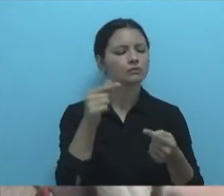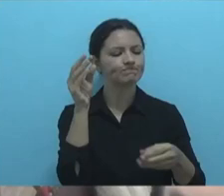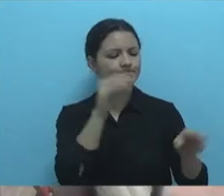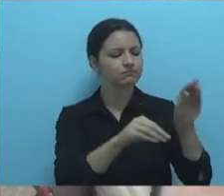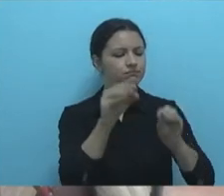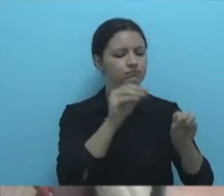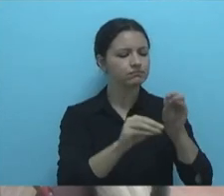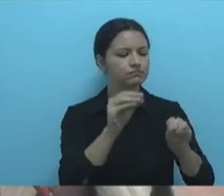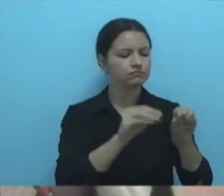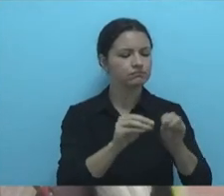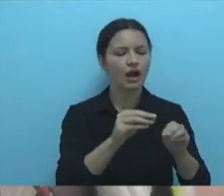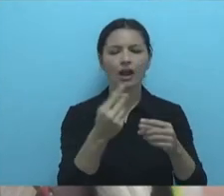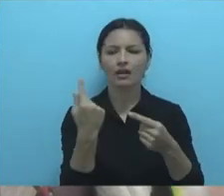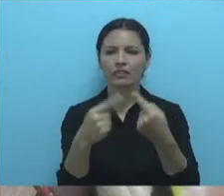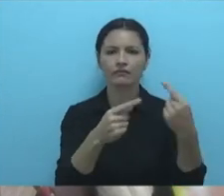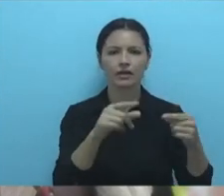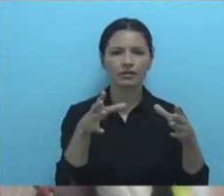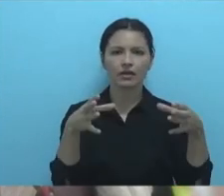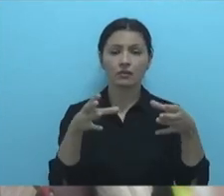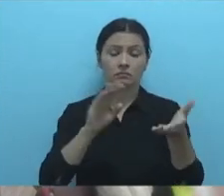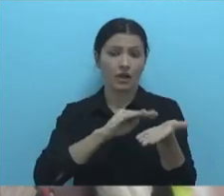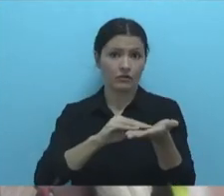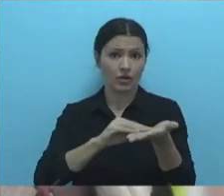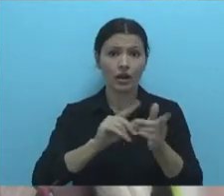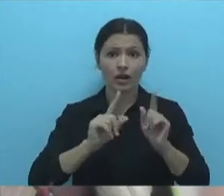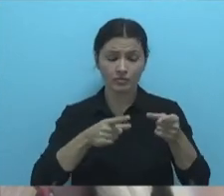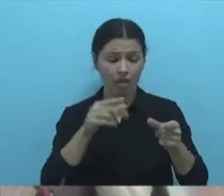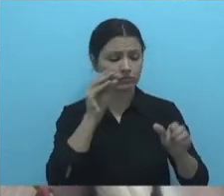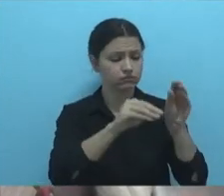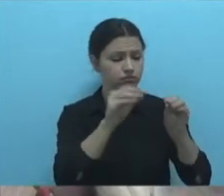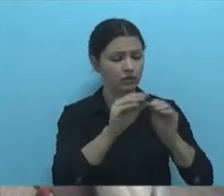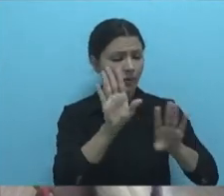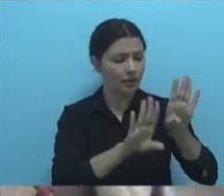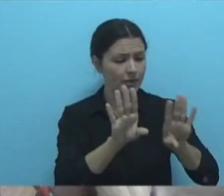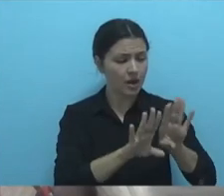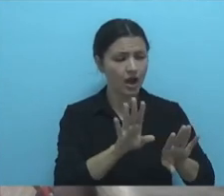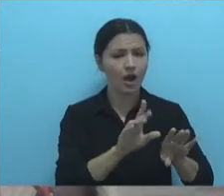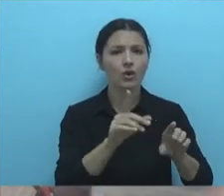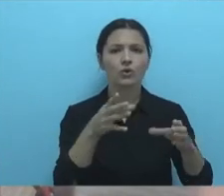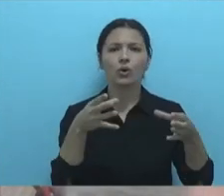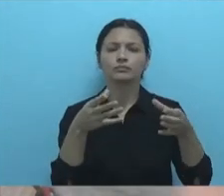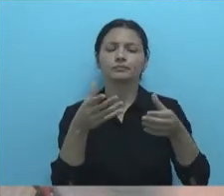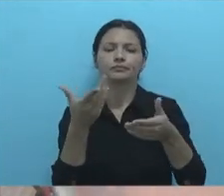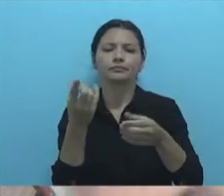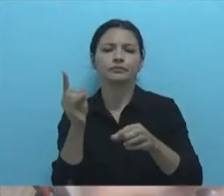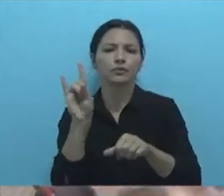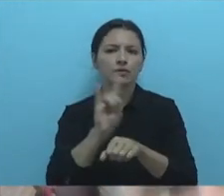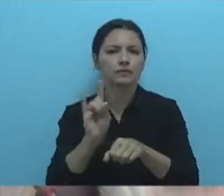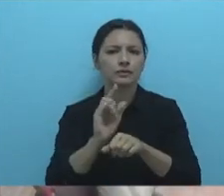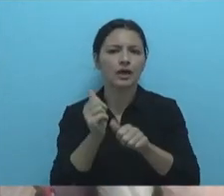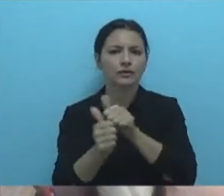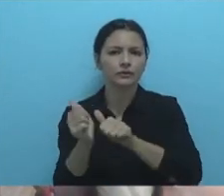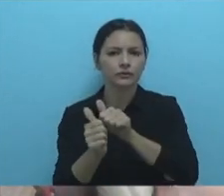sus asesores legales un colega muy querido de la Universidad de Rosario y otros que han trabajado